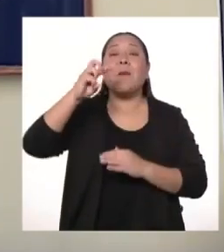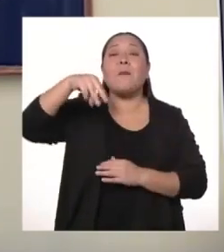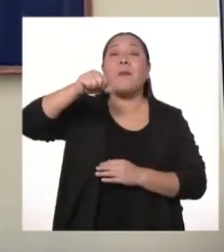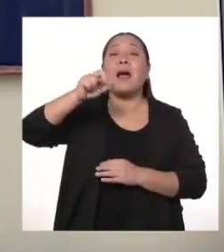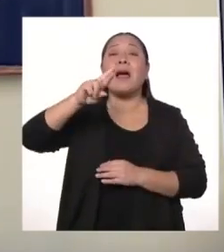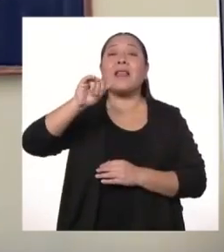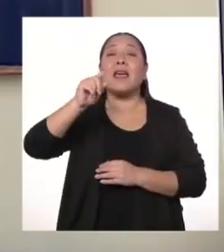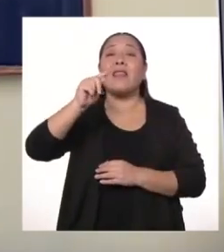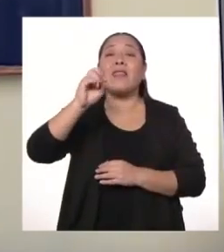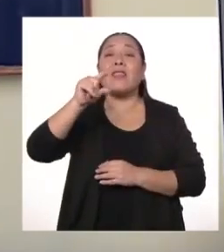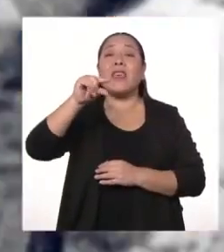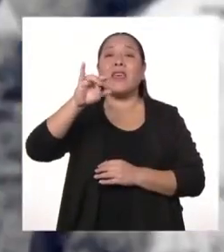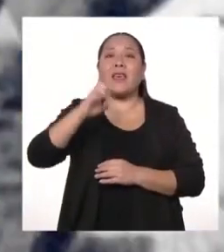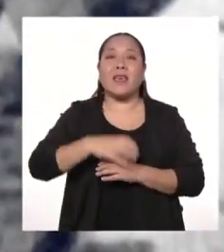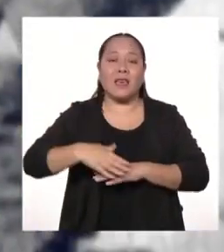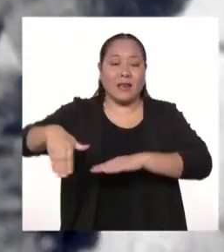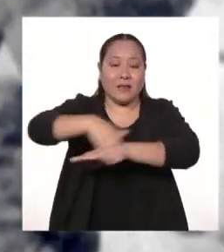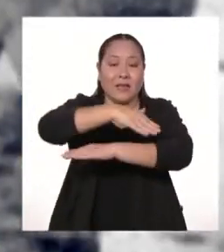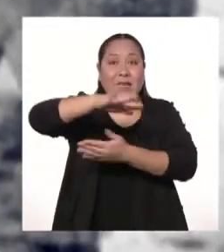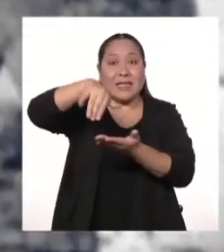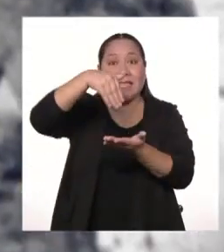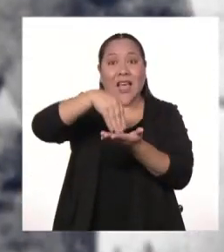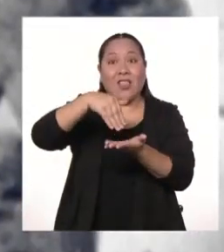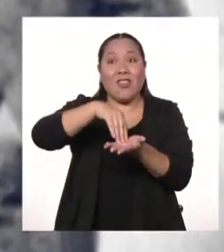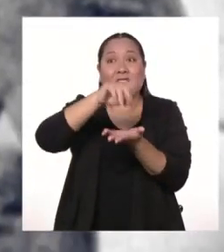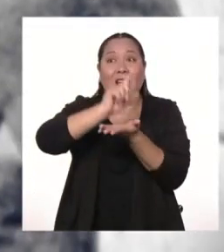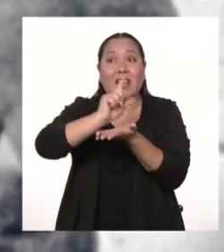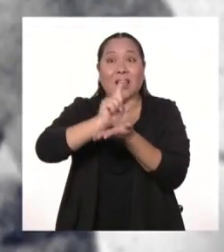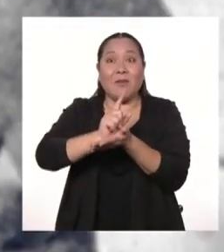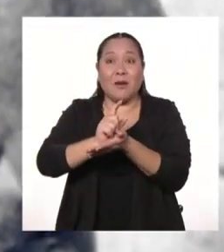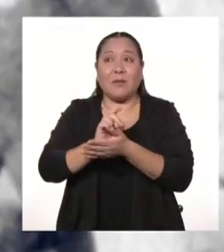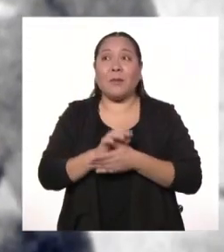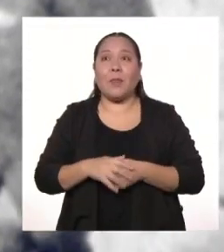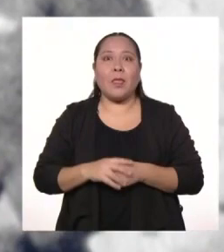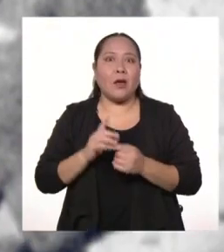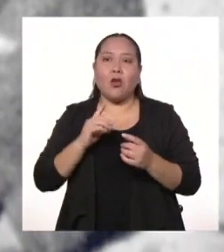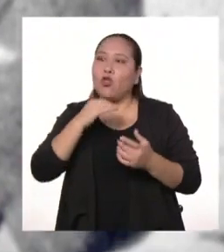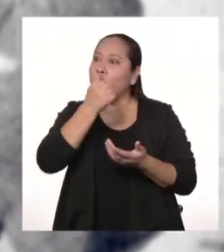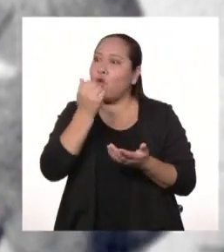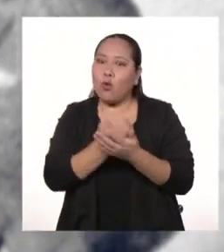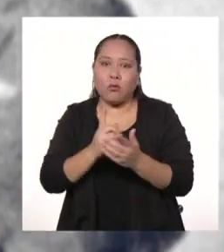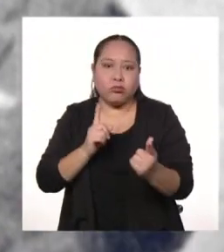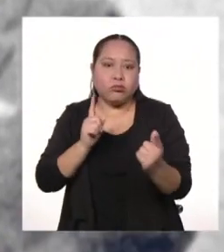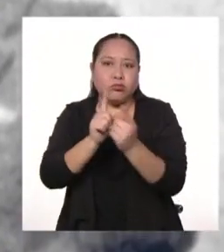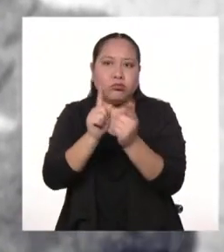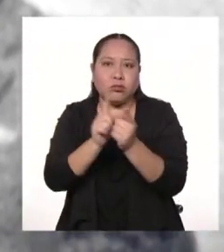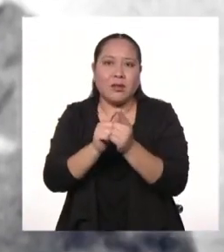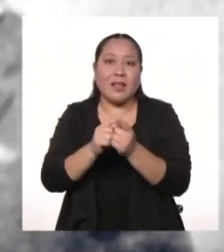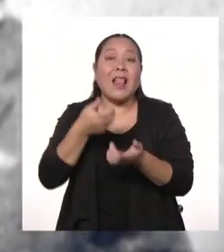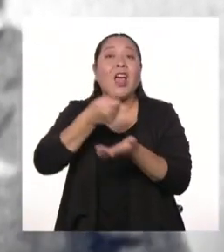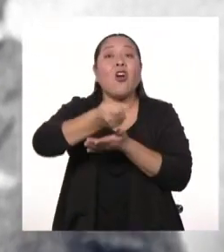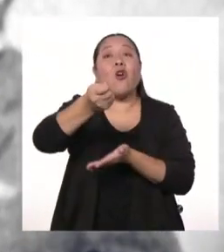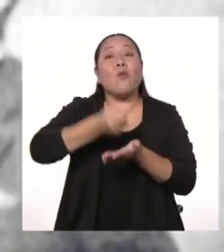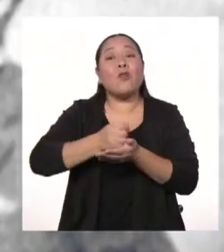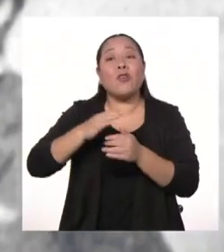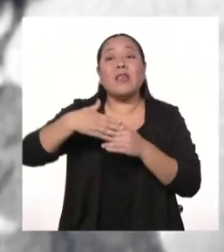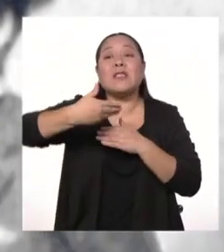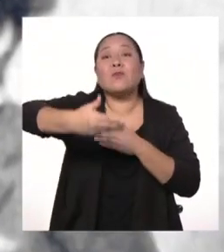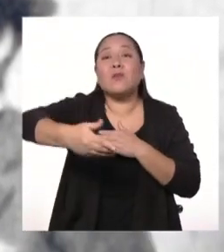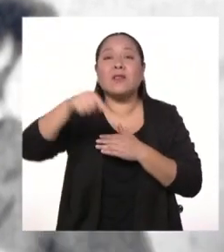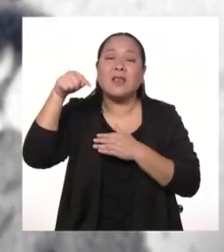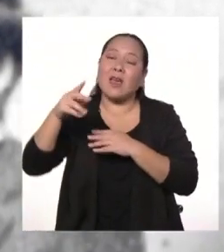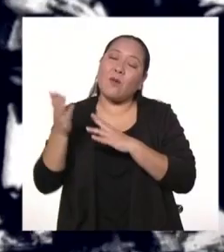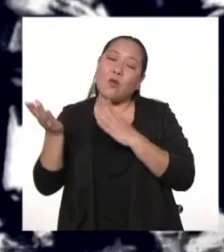Washington, en el centro de Lima. En esta casa nunca se encontró con Valdelomar, porque la compró después de que éste